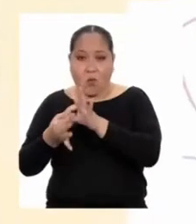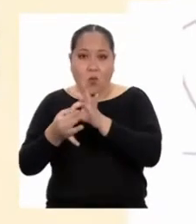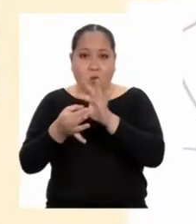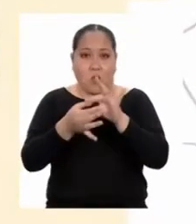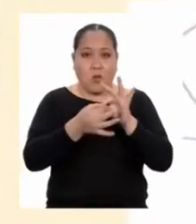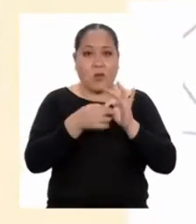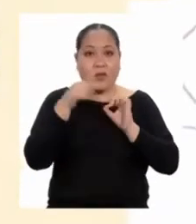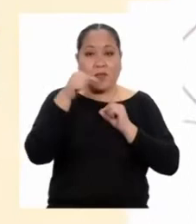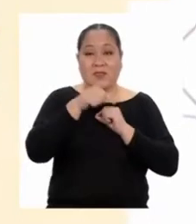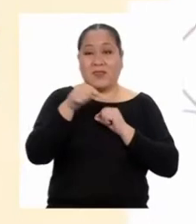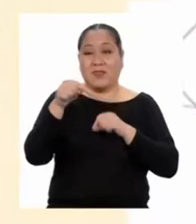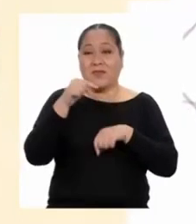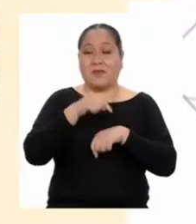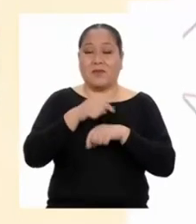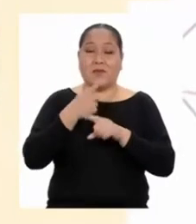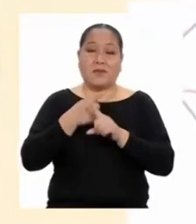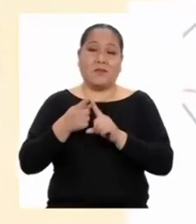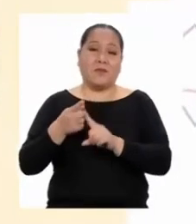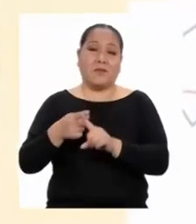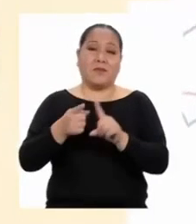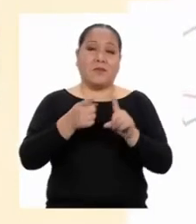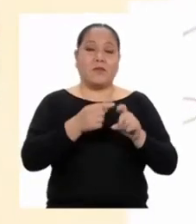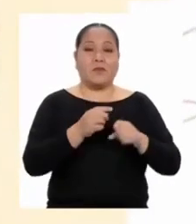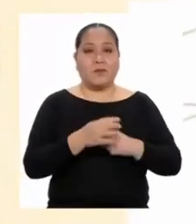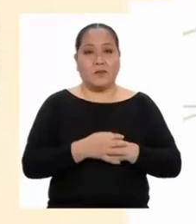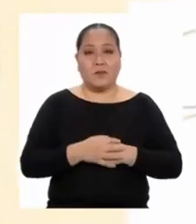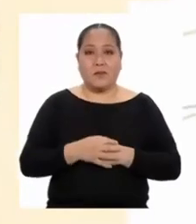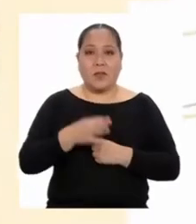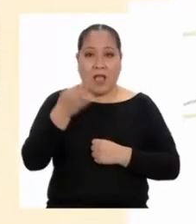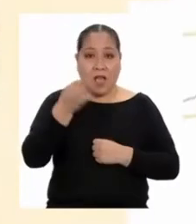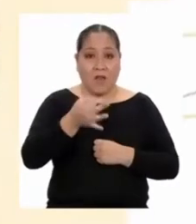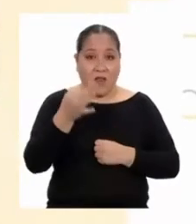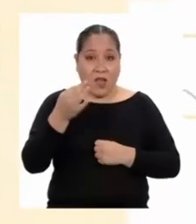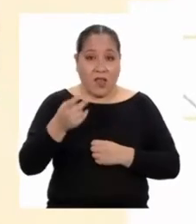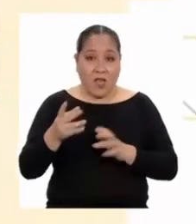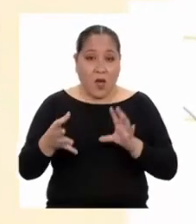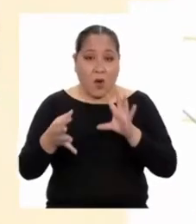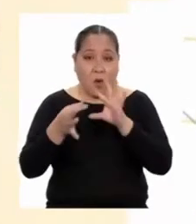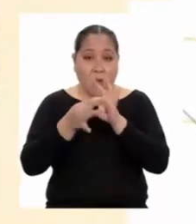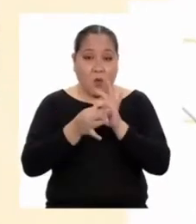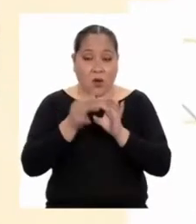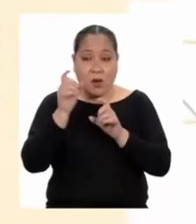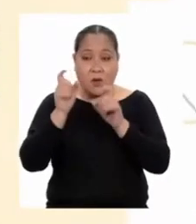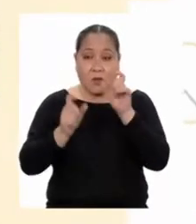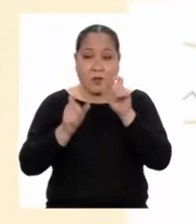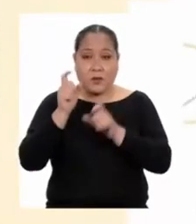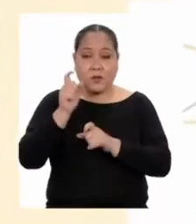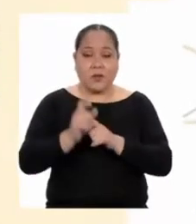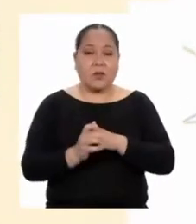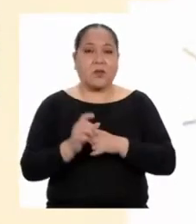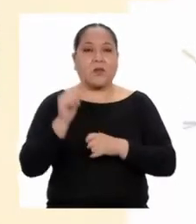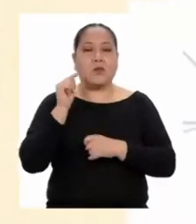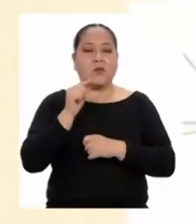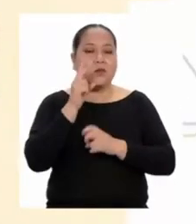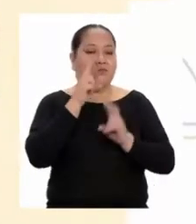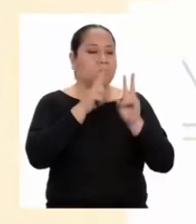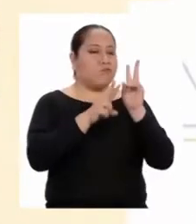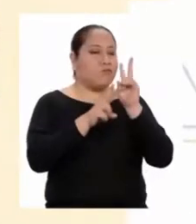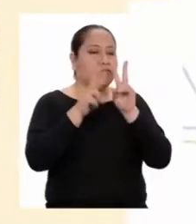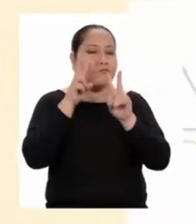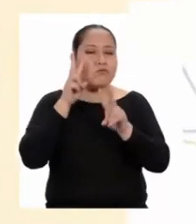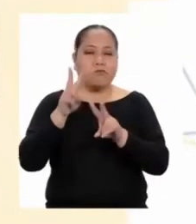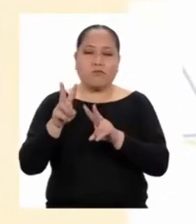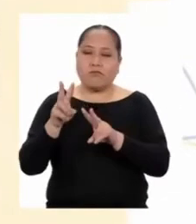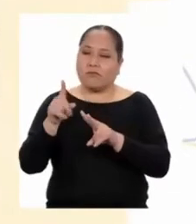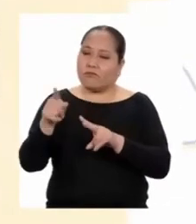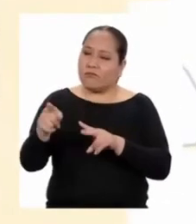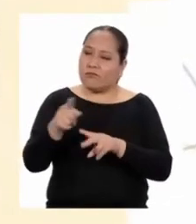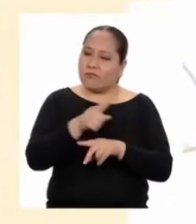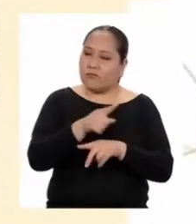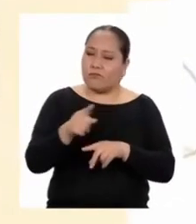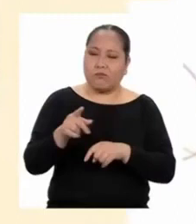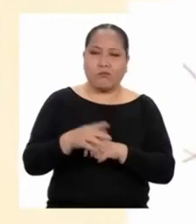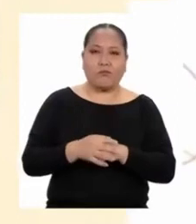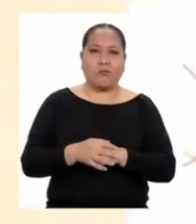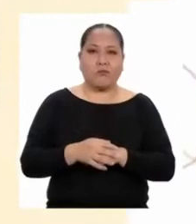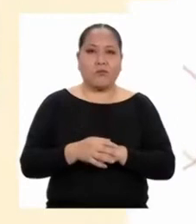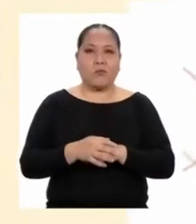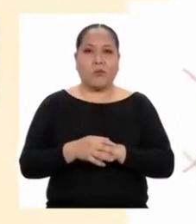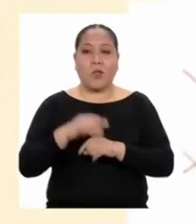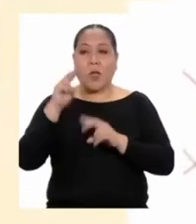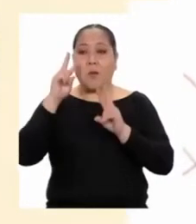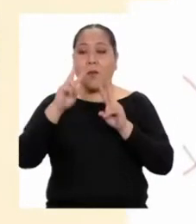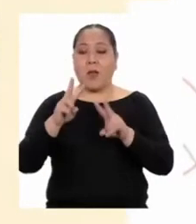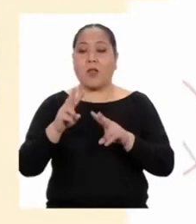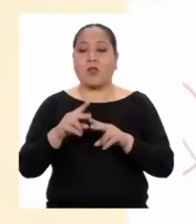la diversidad. Lo que realmente une a los seres humanos es su capacidad de distinguirse de los demás, de establecer